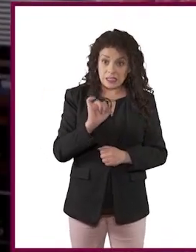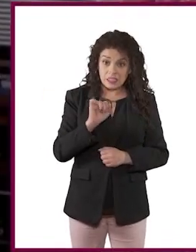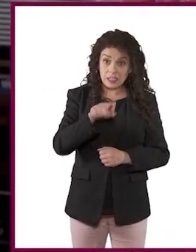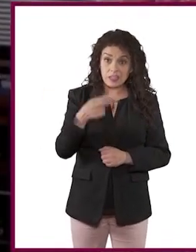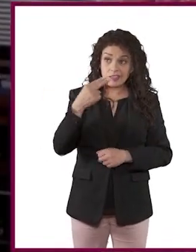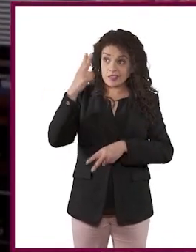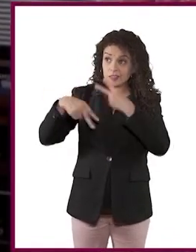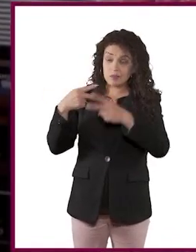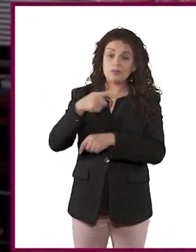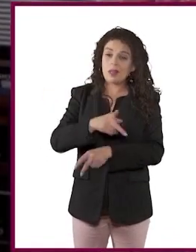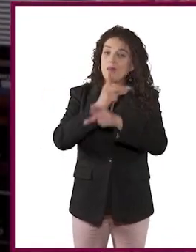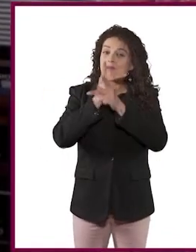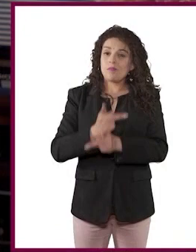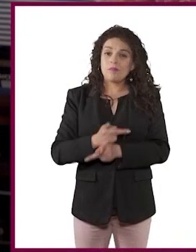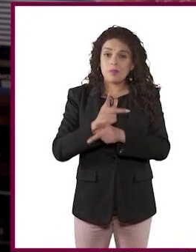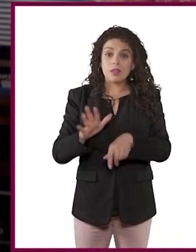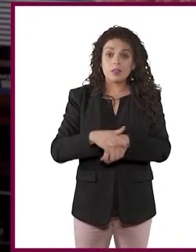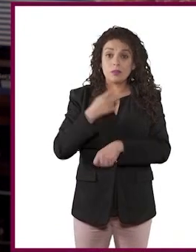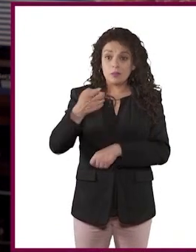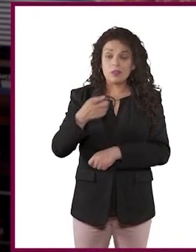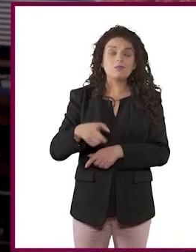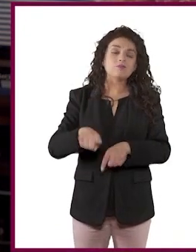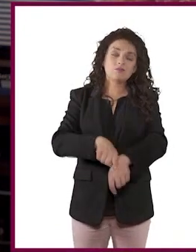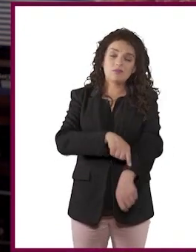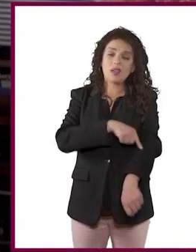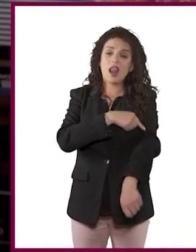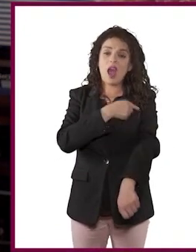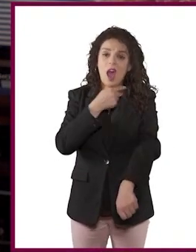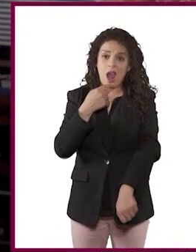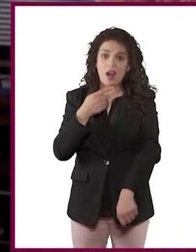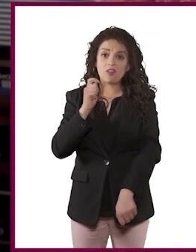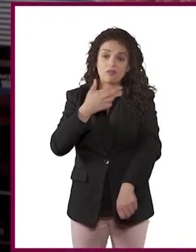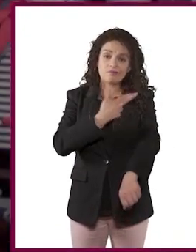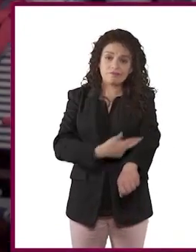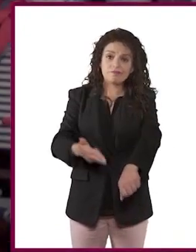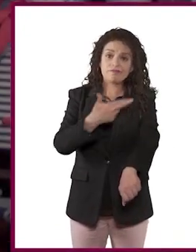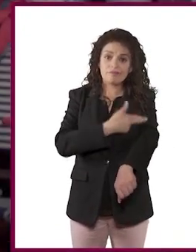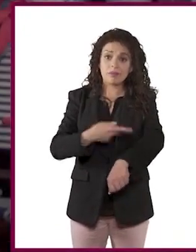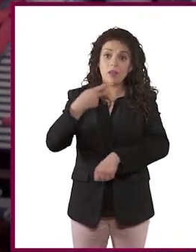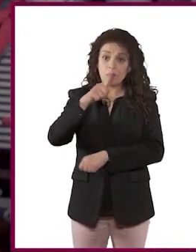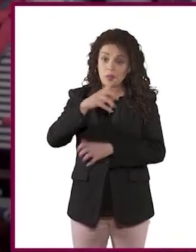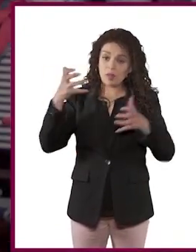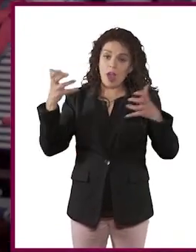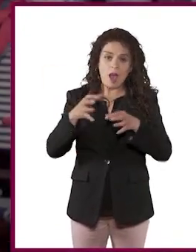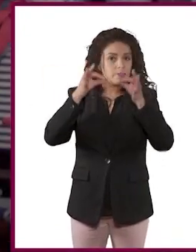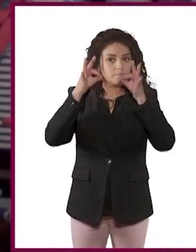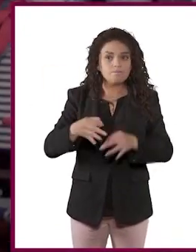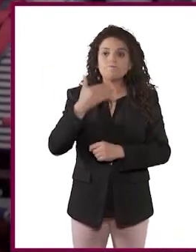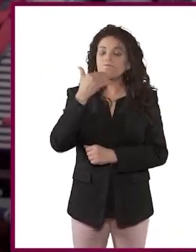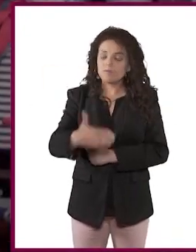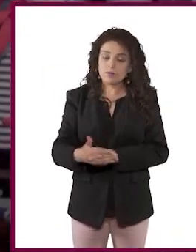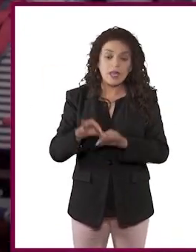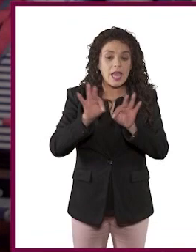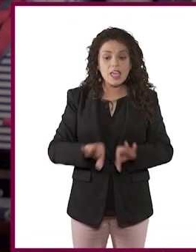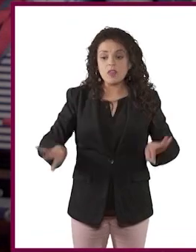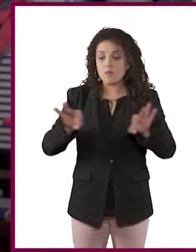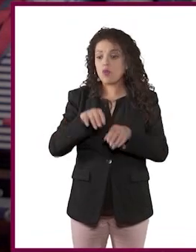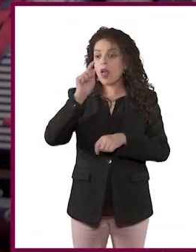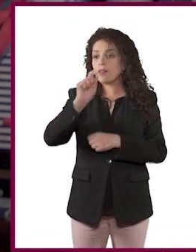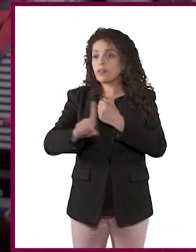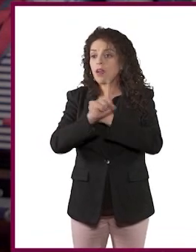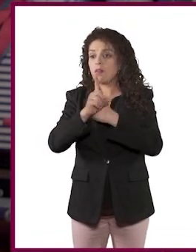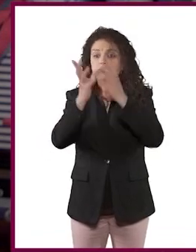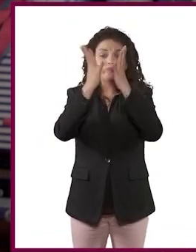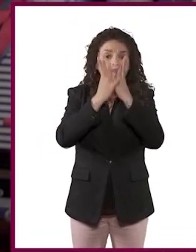te recomendamos que tengas paciencia, porque pueden ser procesos muy largos, pero estás haciendo lo correcto. Lo importante es que